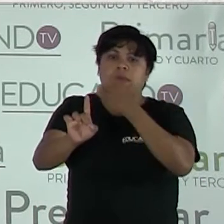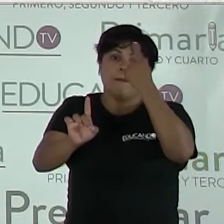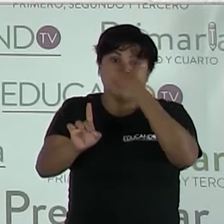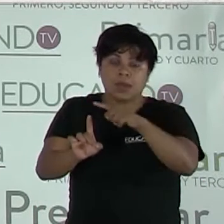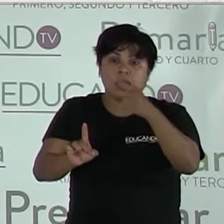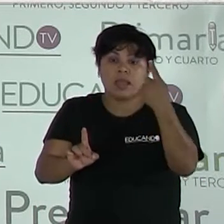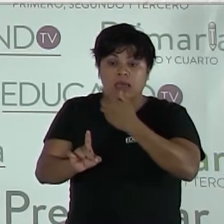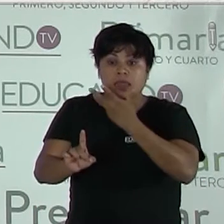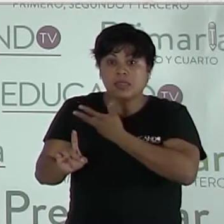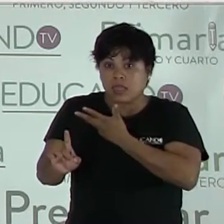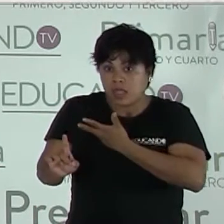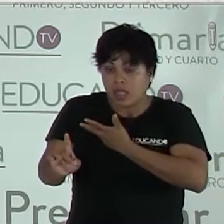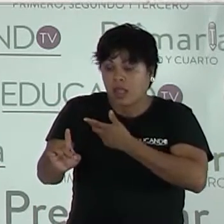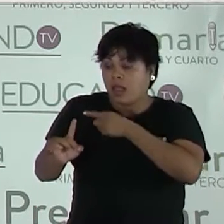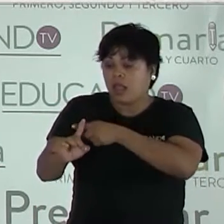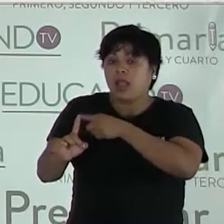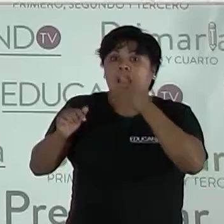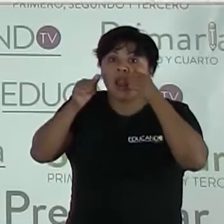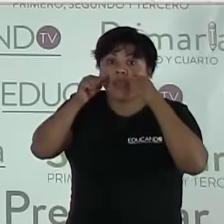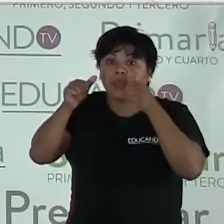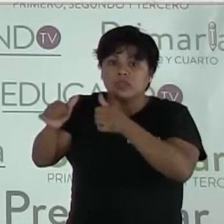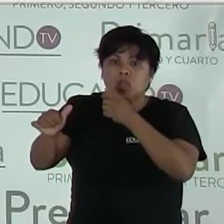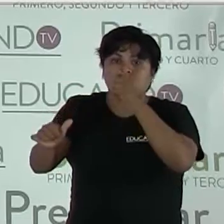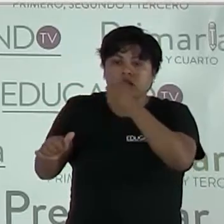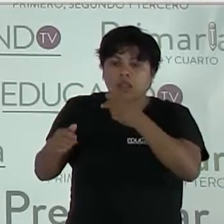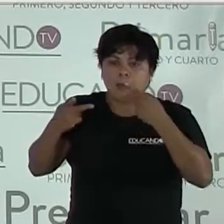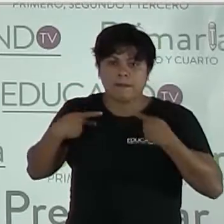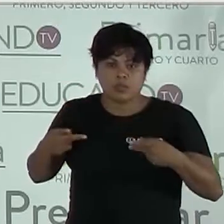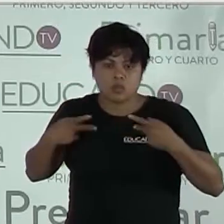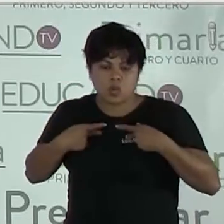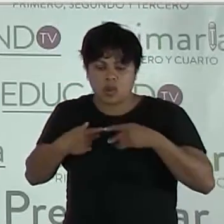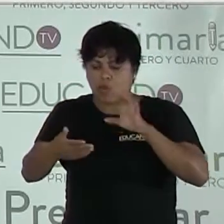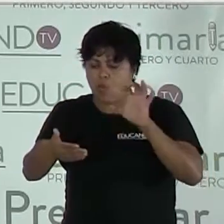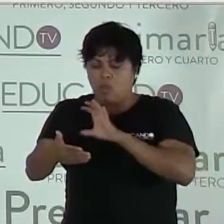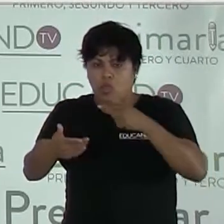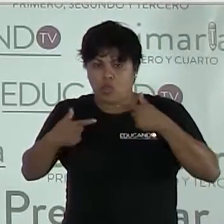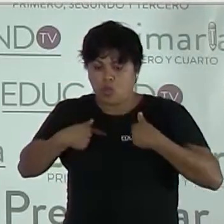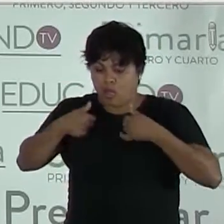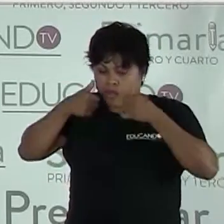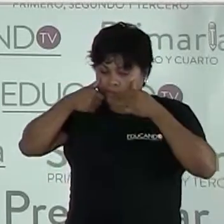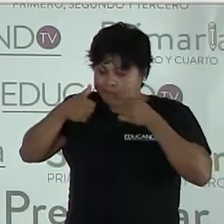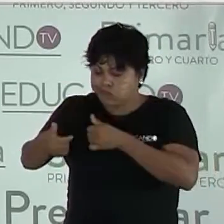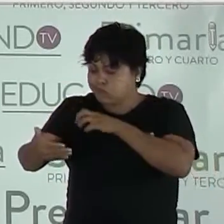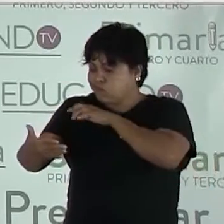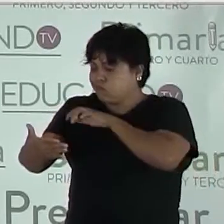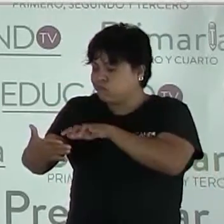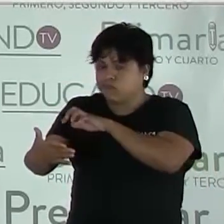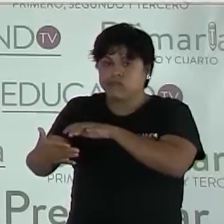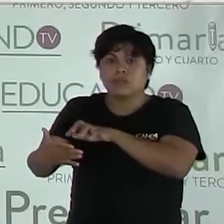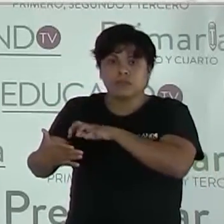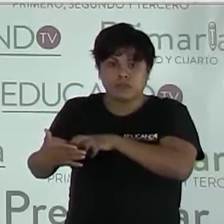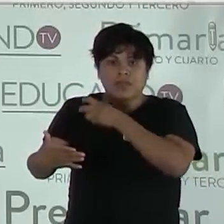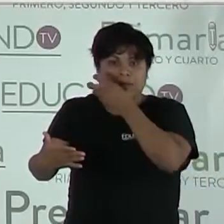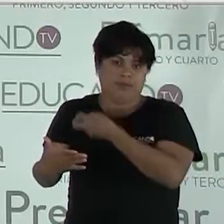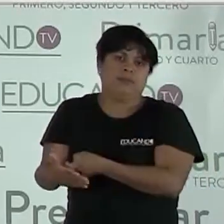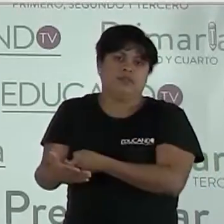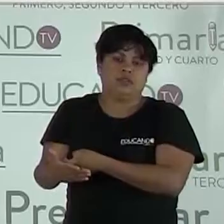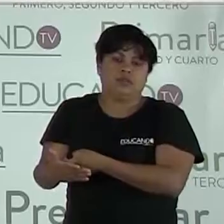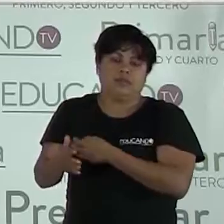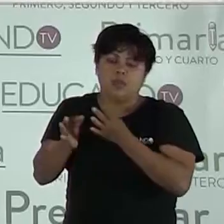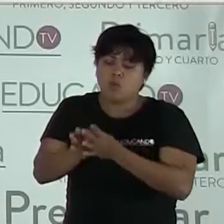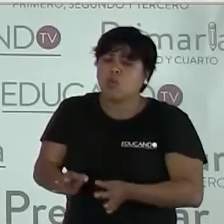objetiva para que tenga la atención del lector al momento que estemos leyendo el